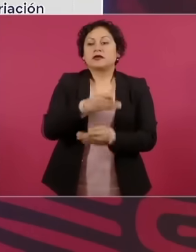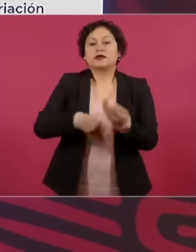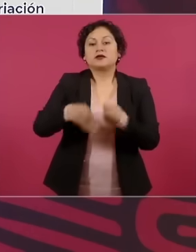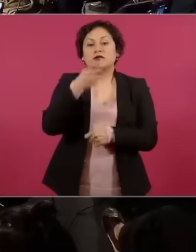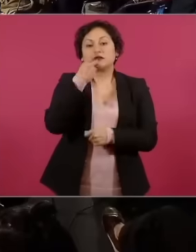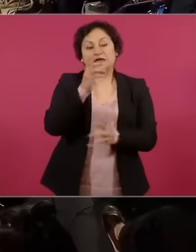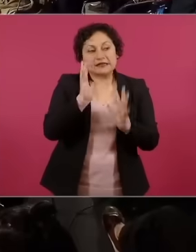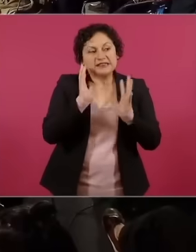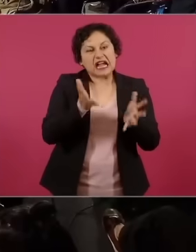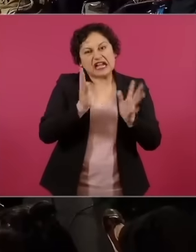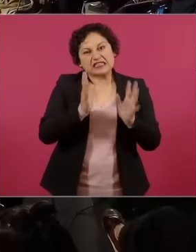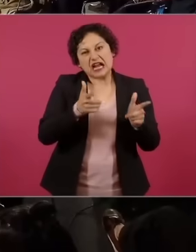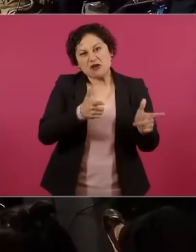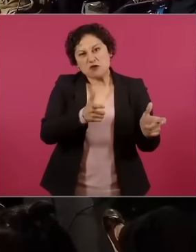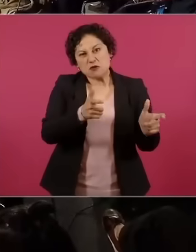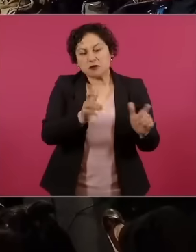balazos.